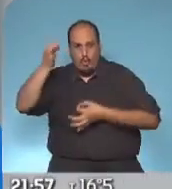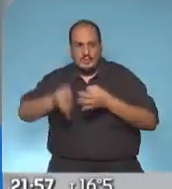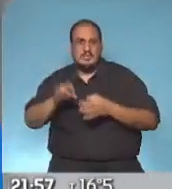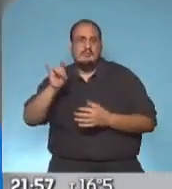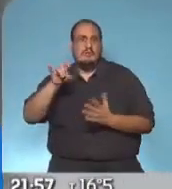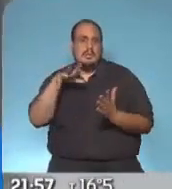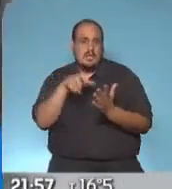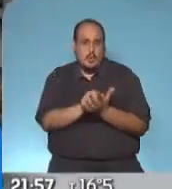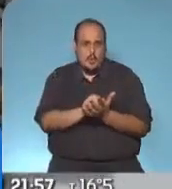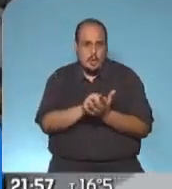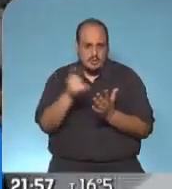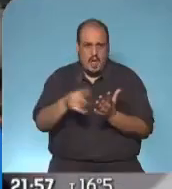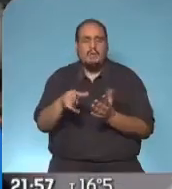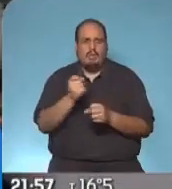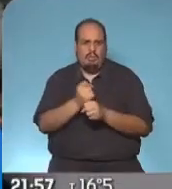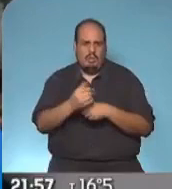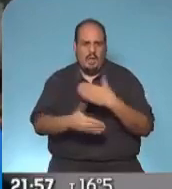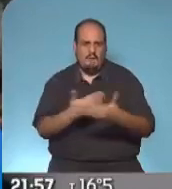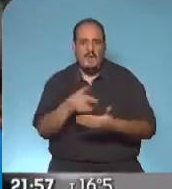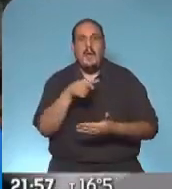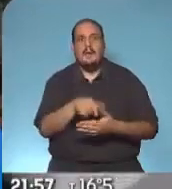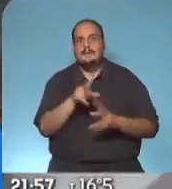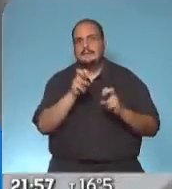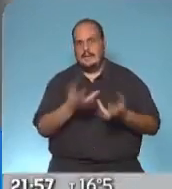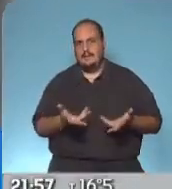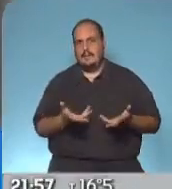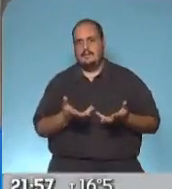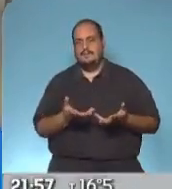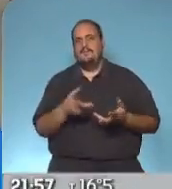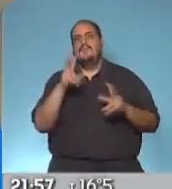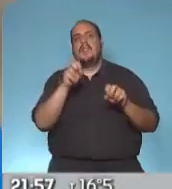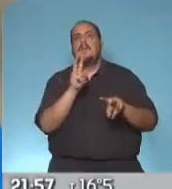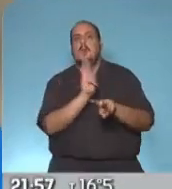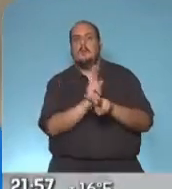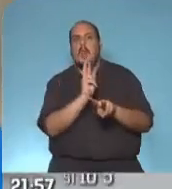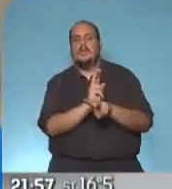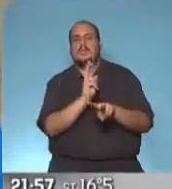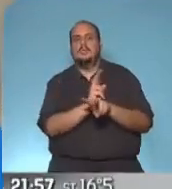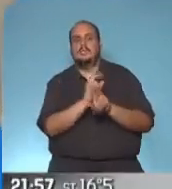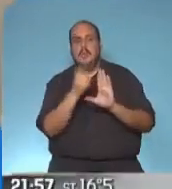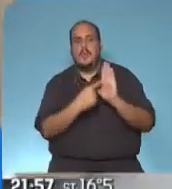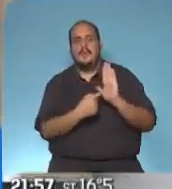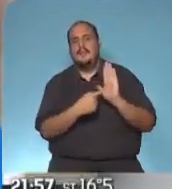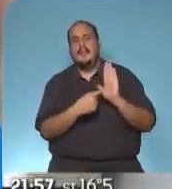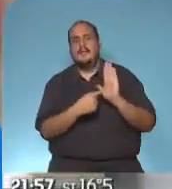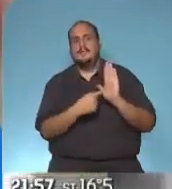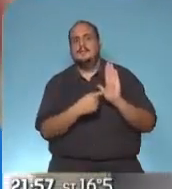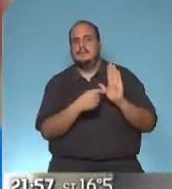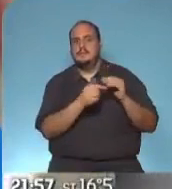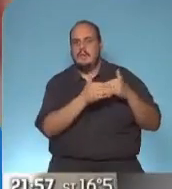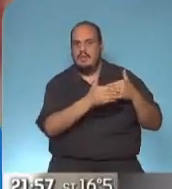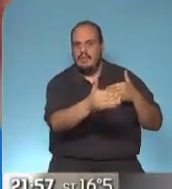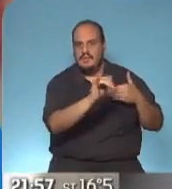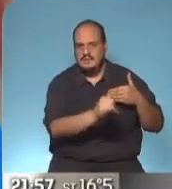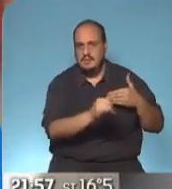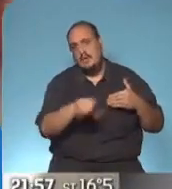turnos. Entonces, ahí tenemos un tema. Se han postergado las medidas de protección que había, pero no se toman nuevas medidas. Y en